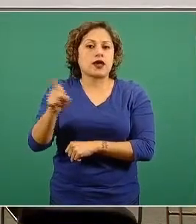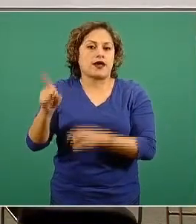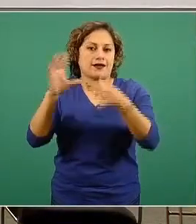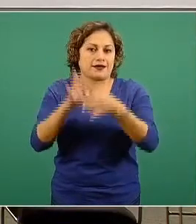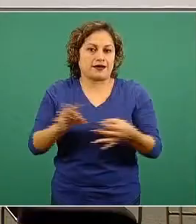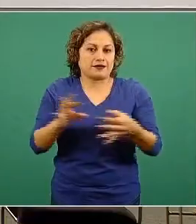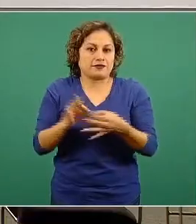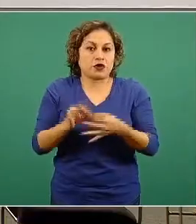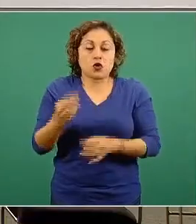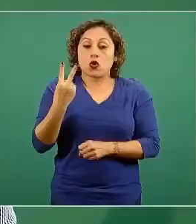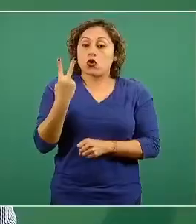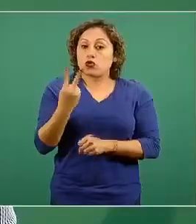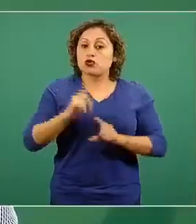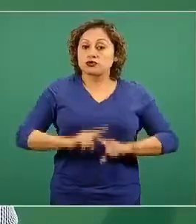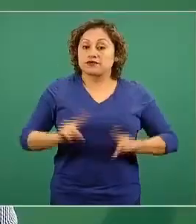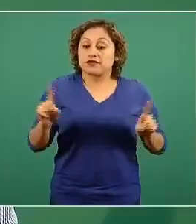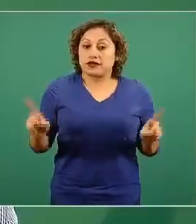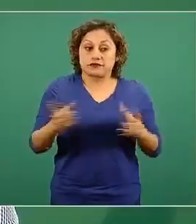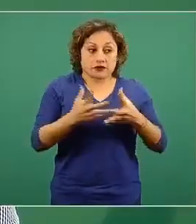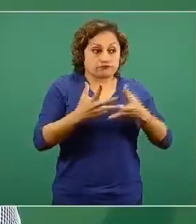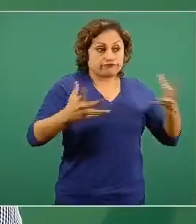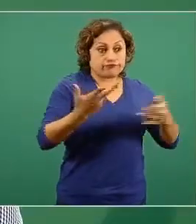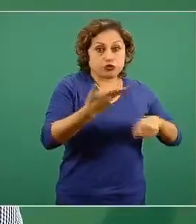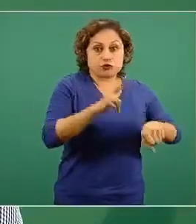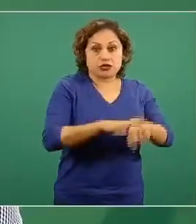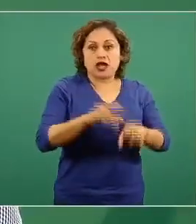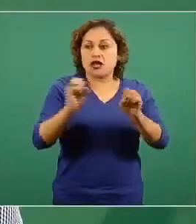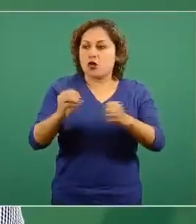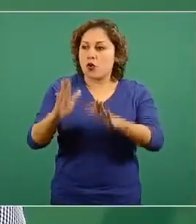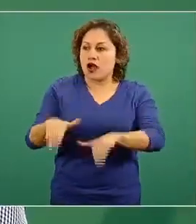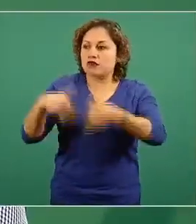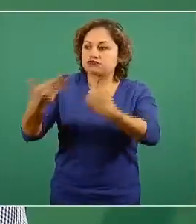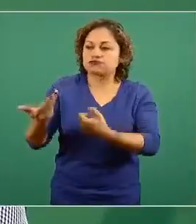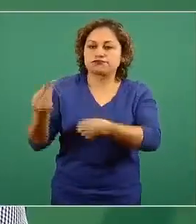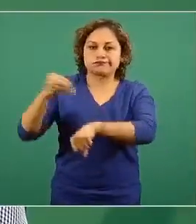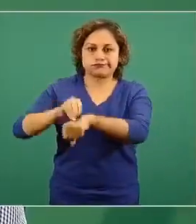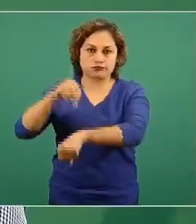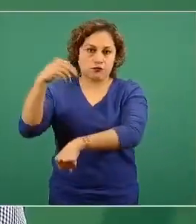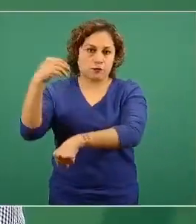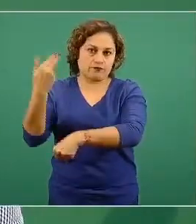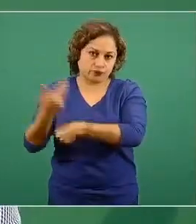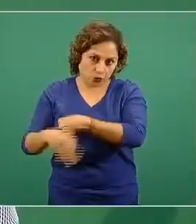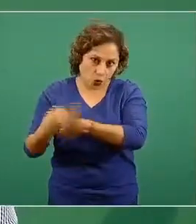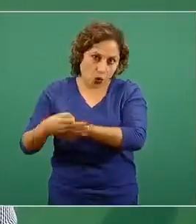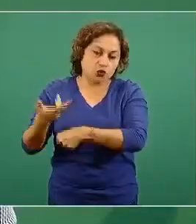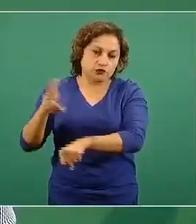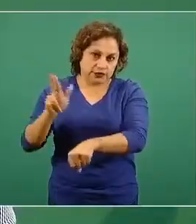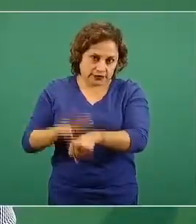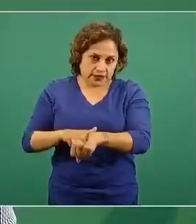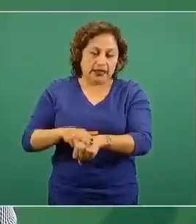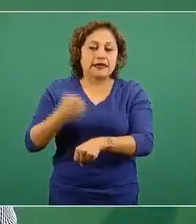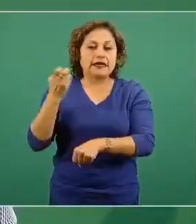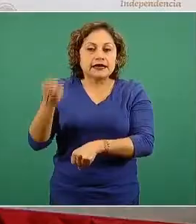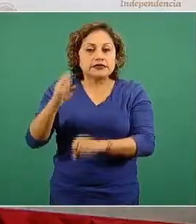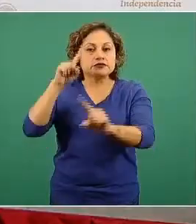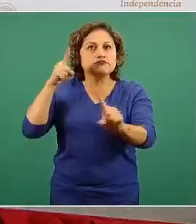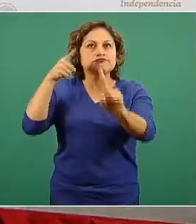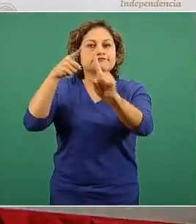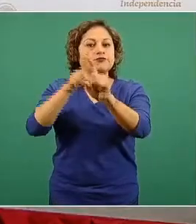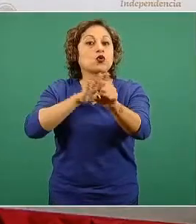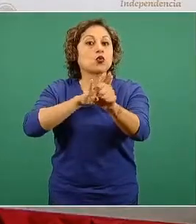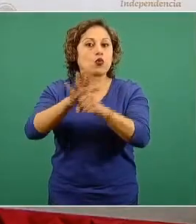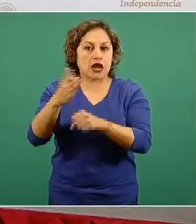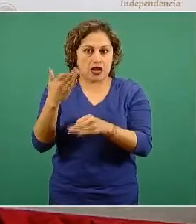expansión y reconversión hospitalaria y cuáles son un poco las metas que se tienen a futuro. Aquí lo importante siempre